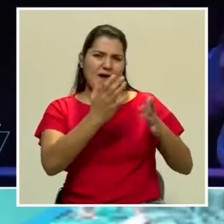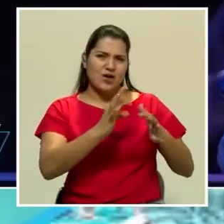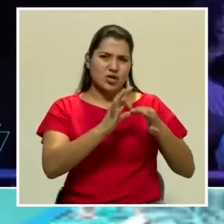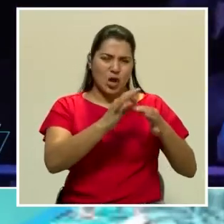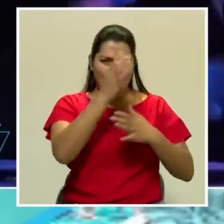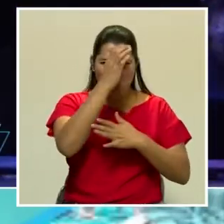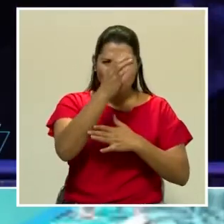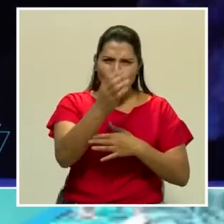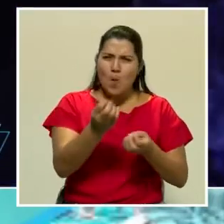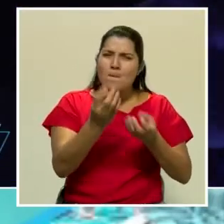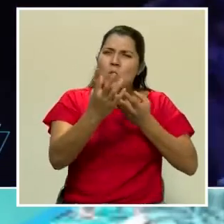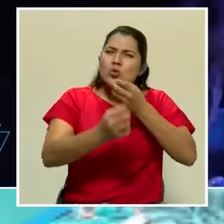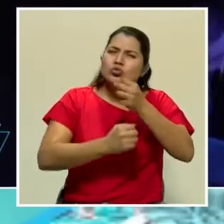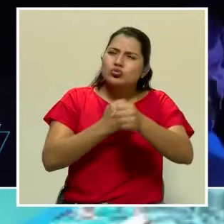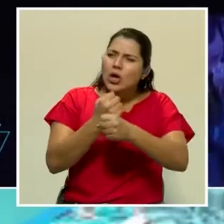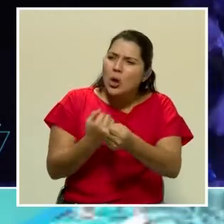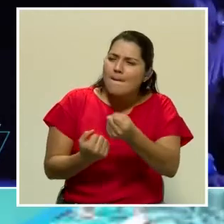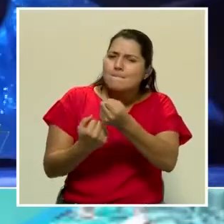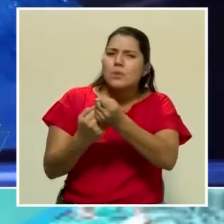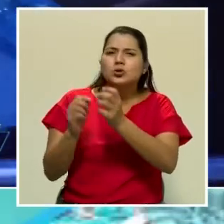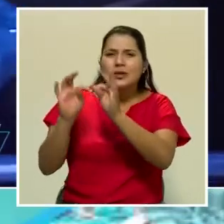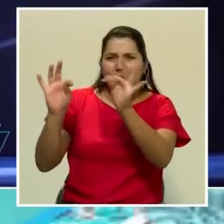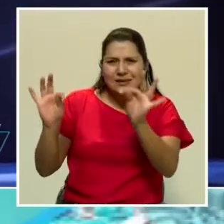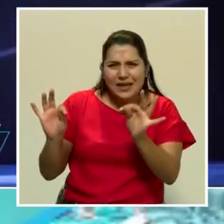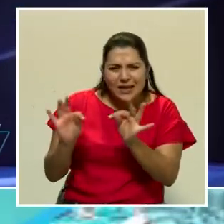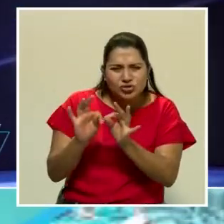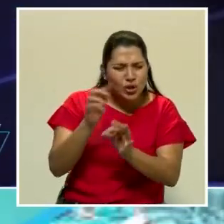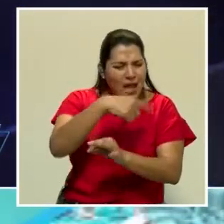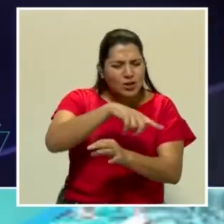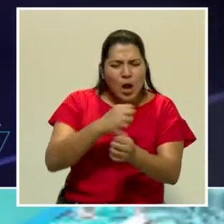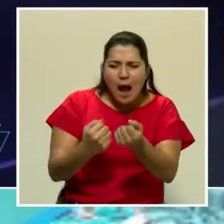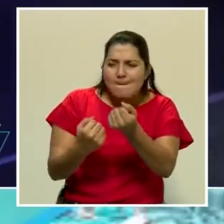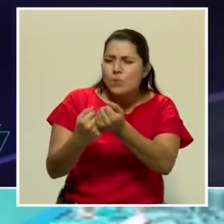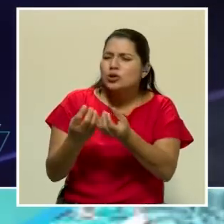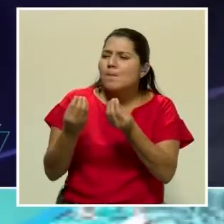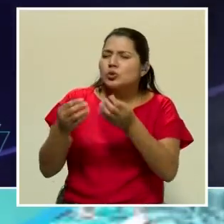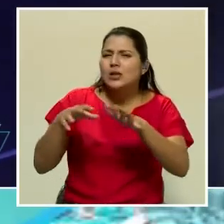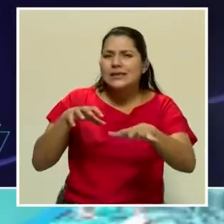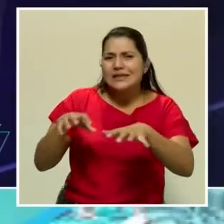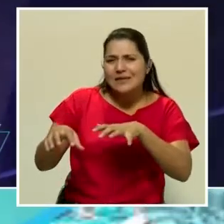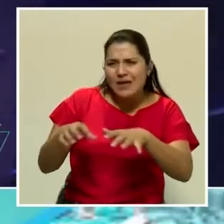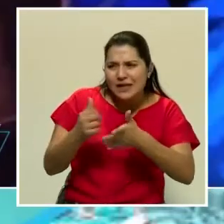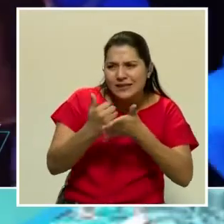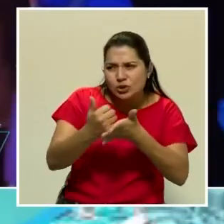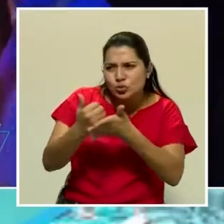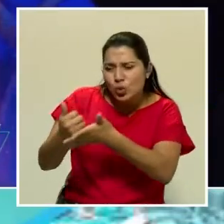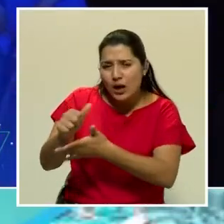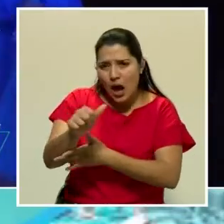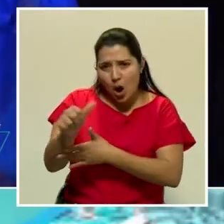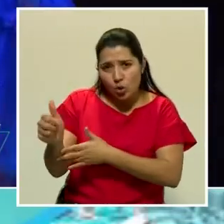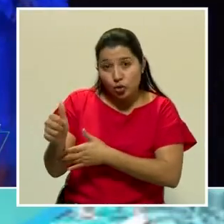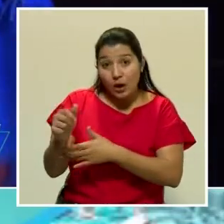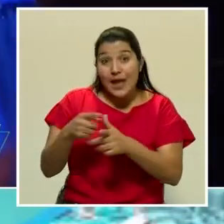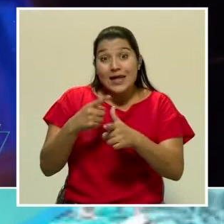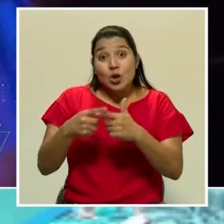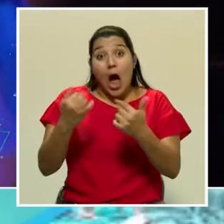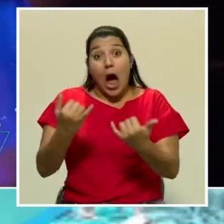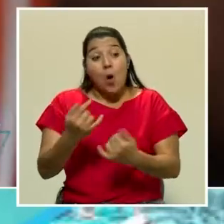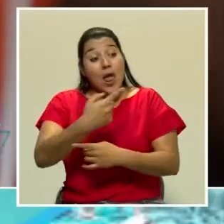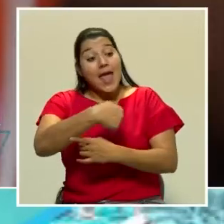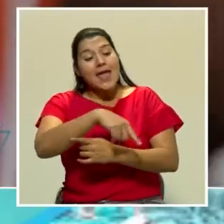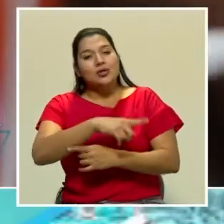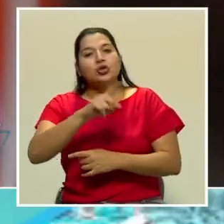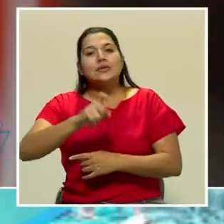Teletón acompañando una serie de causas nobles que a todos nos importan, y en esta ocasión pues son ellos los que necesitan